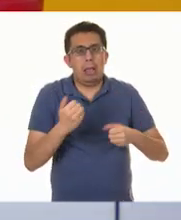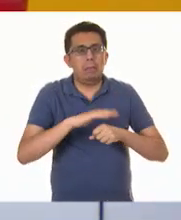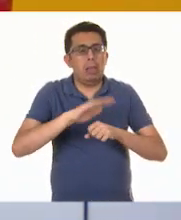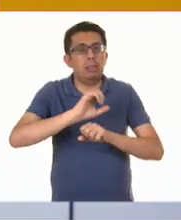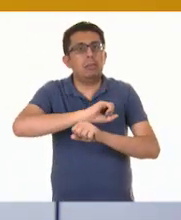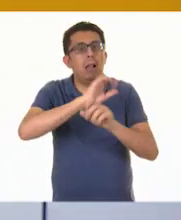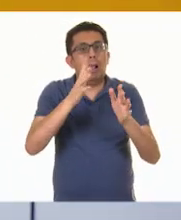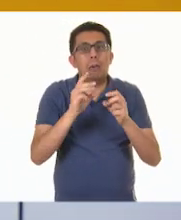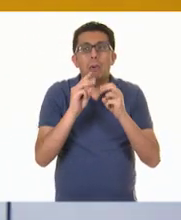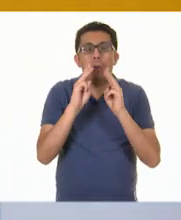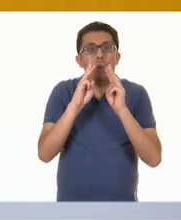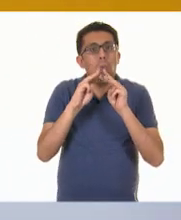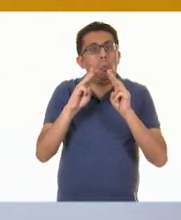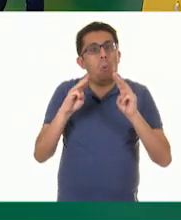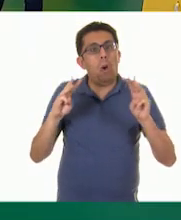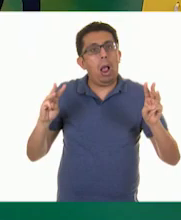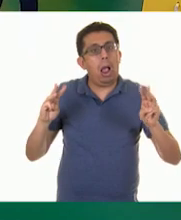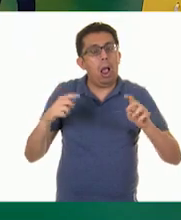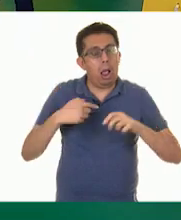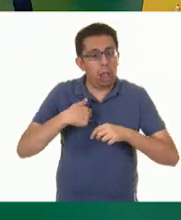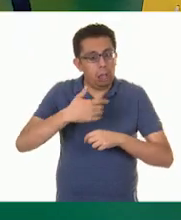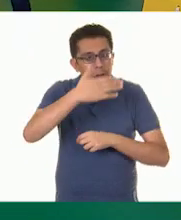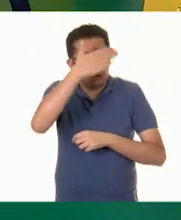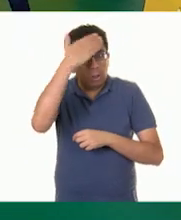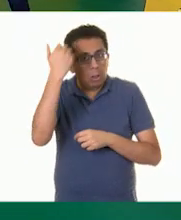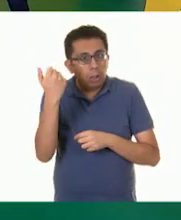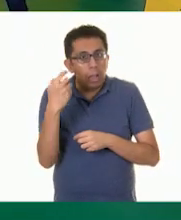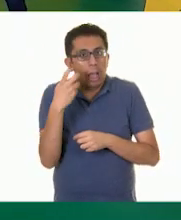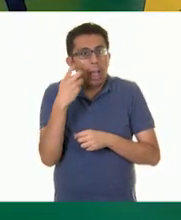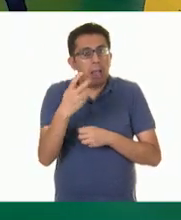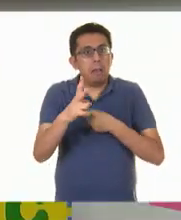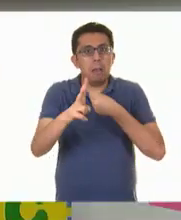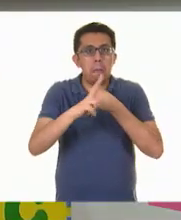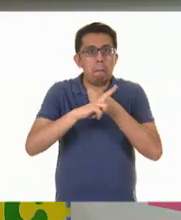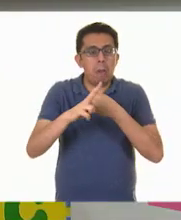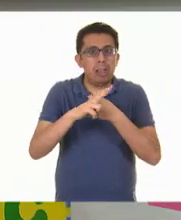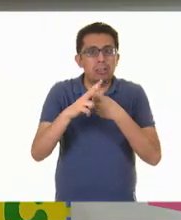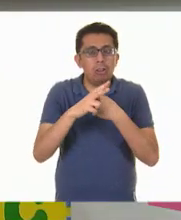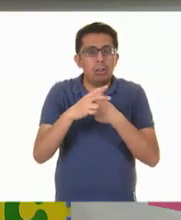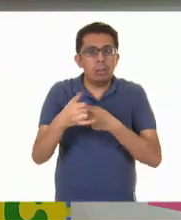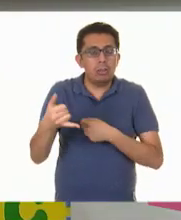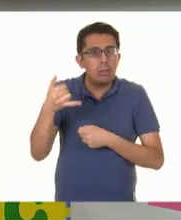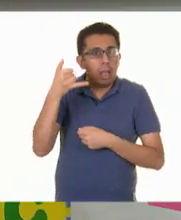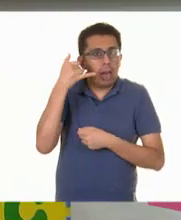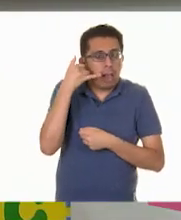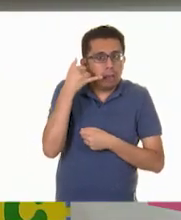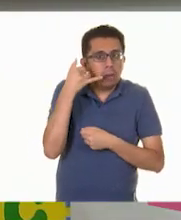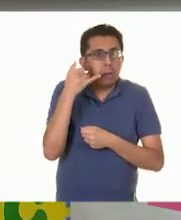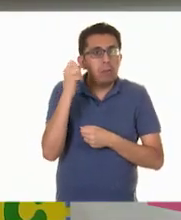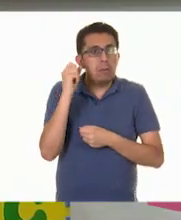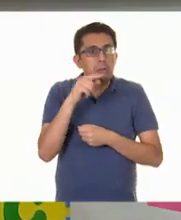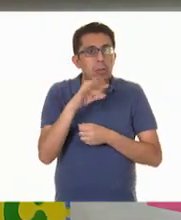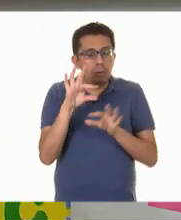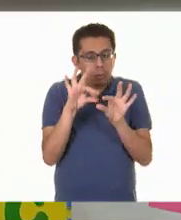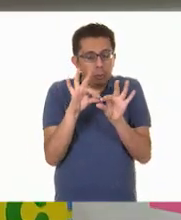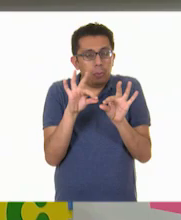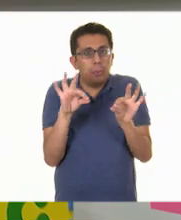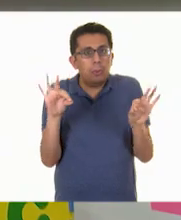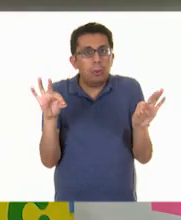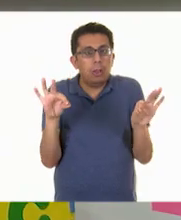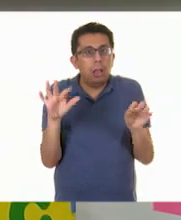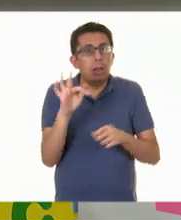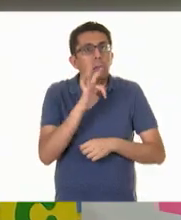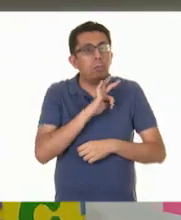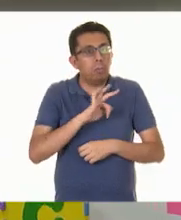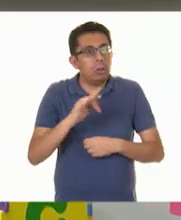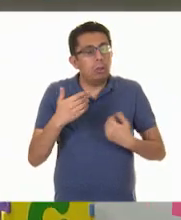¡Guau! No pensé que en unos teléfonos de vasos e hilo pudiéramos comprender tanto